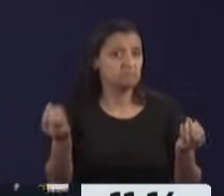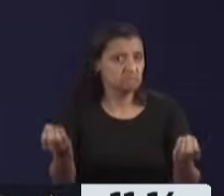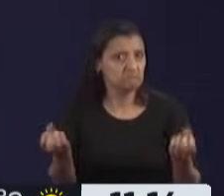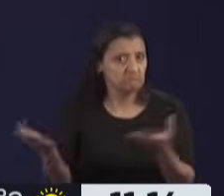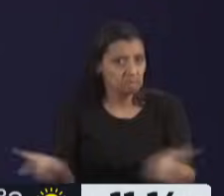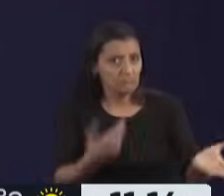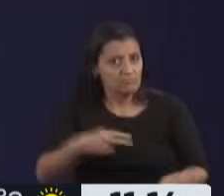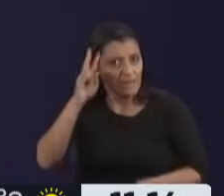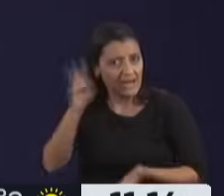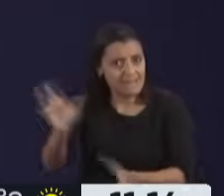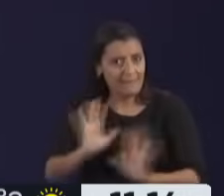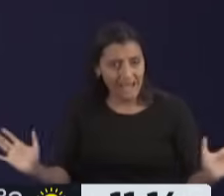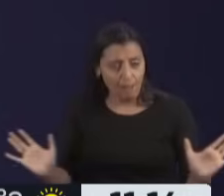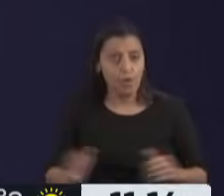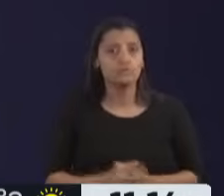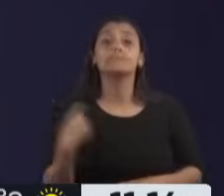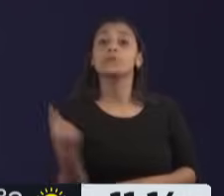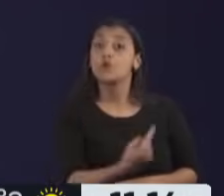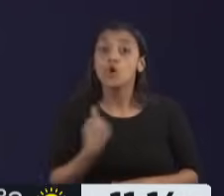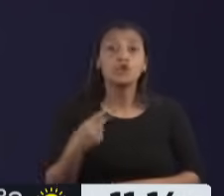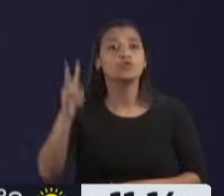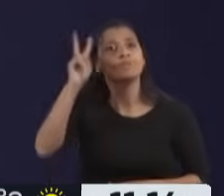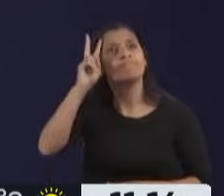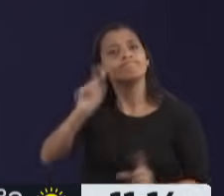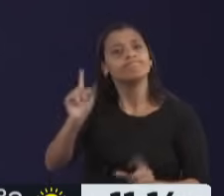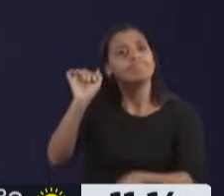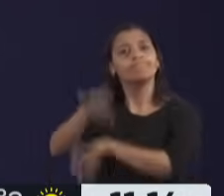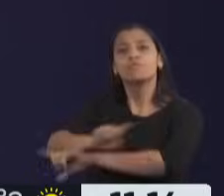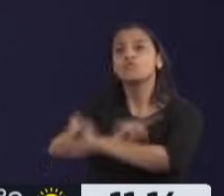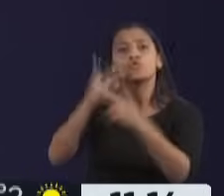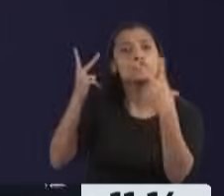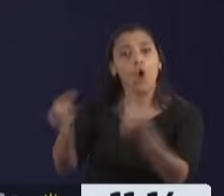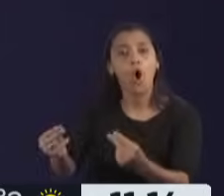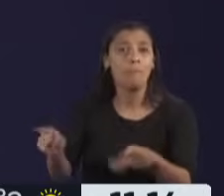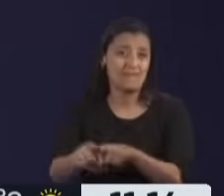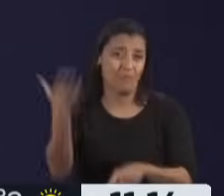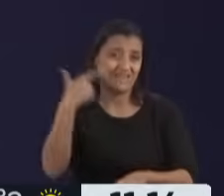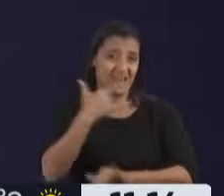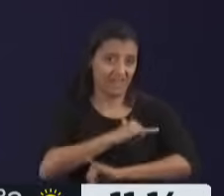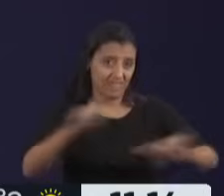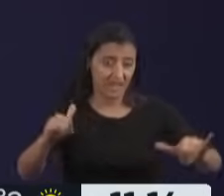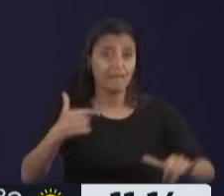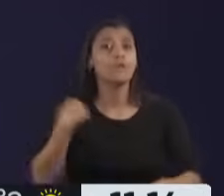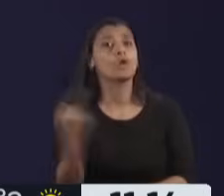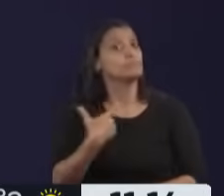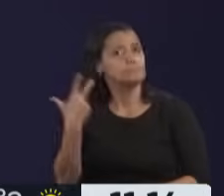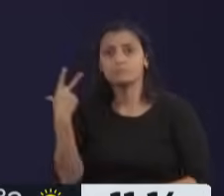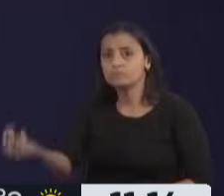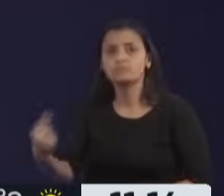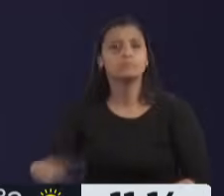nosotros lo respetamos siempre. Nosotros lo que no respetamos es, que también lo decía ayer, no